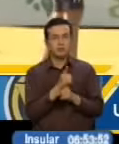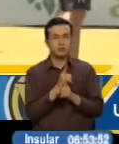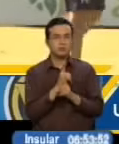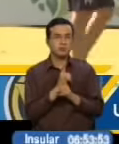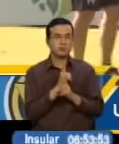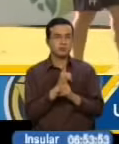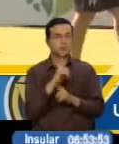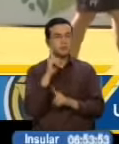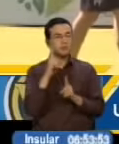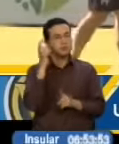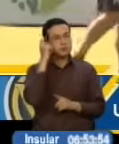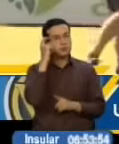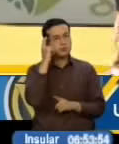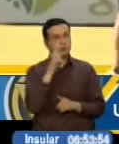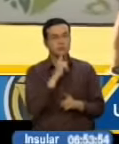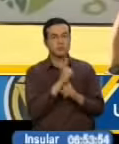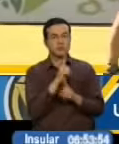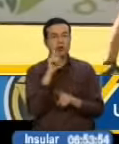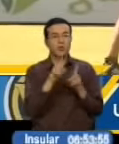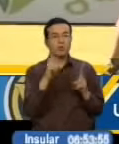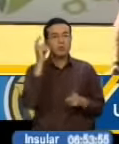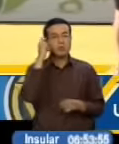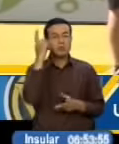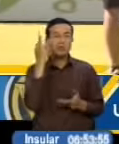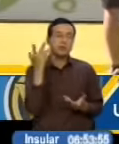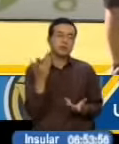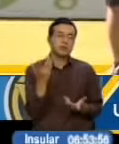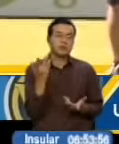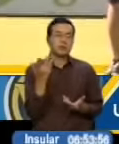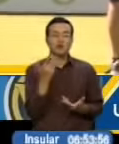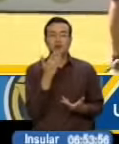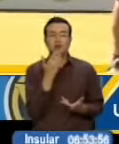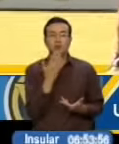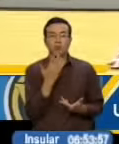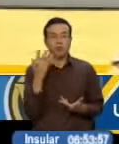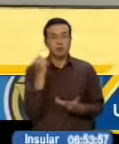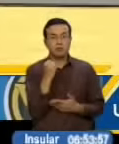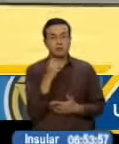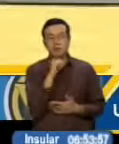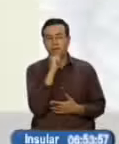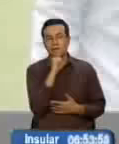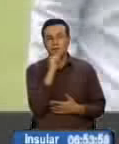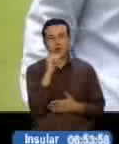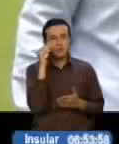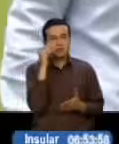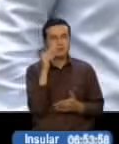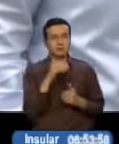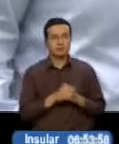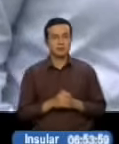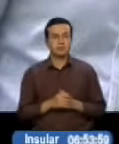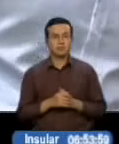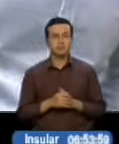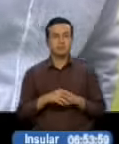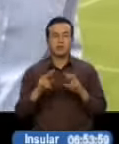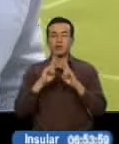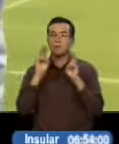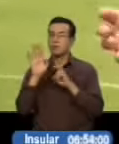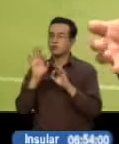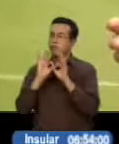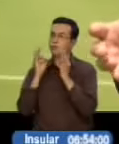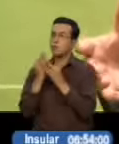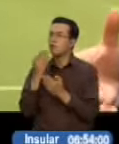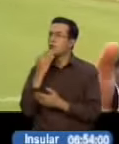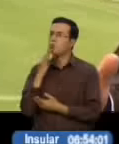poco lo pueden lograr, ¿no? Incluso a uno a veces no se da cuenta todavía, ¿no? Quiero tocar un poquito el tema de su familia.